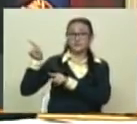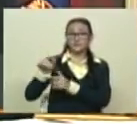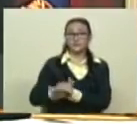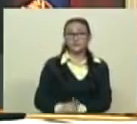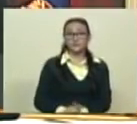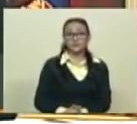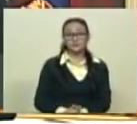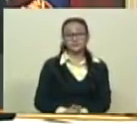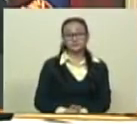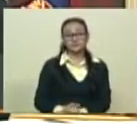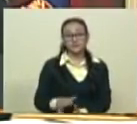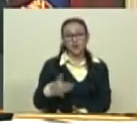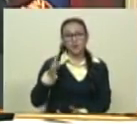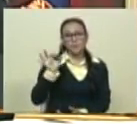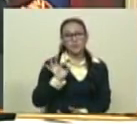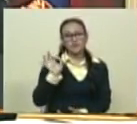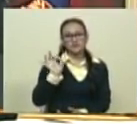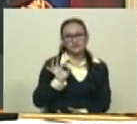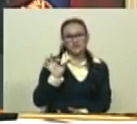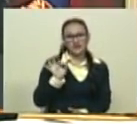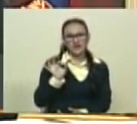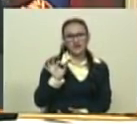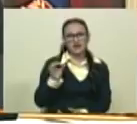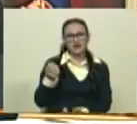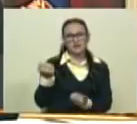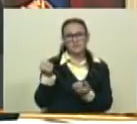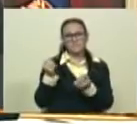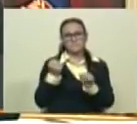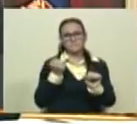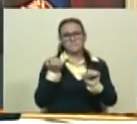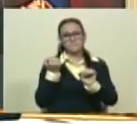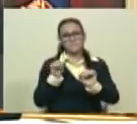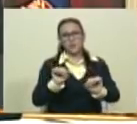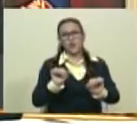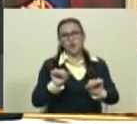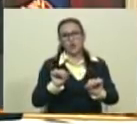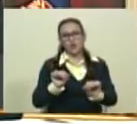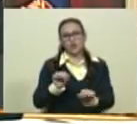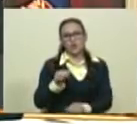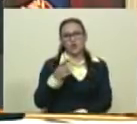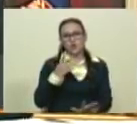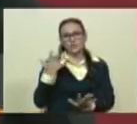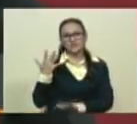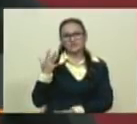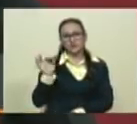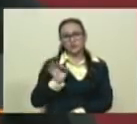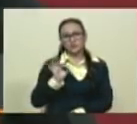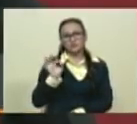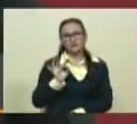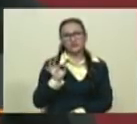¿Cuál es el porcentaje de rechazo que tiene el gobierno de Brasil hoy? 95%.